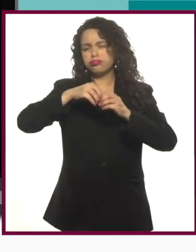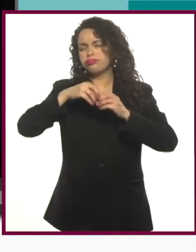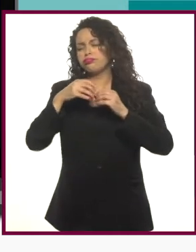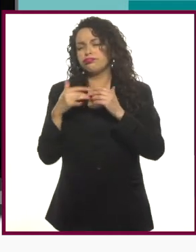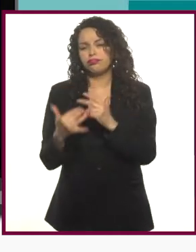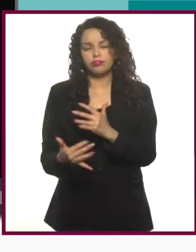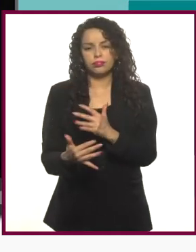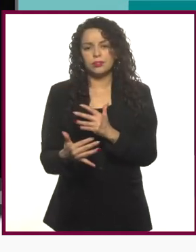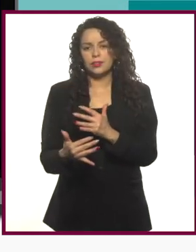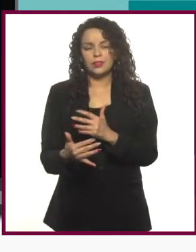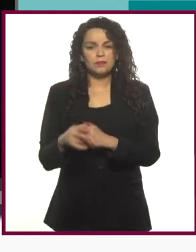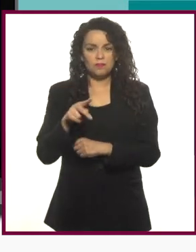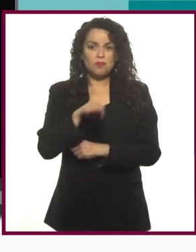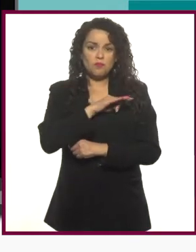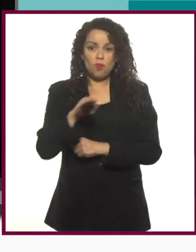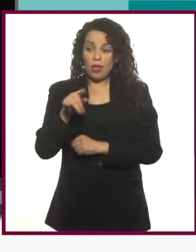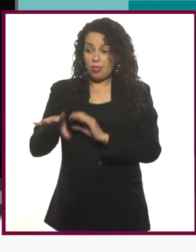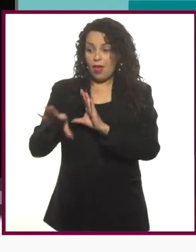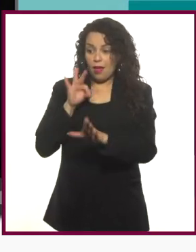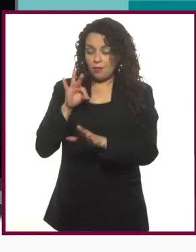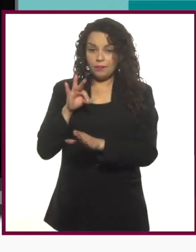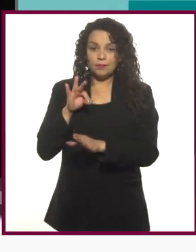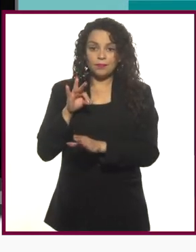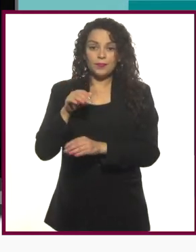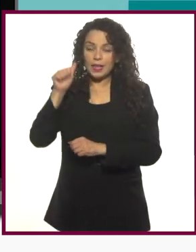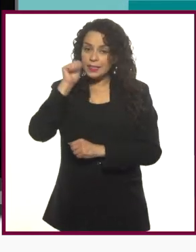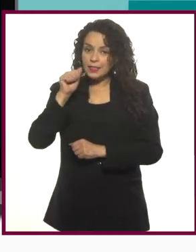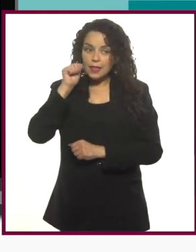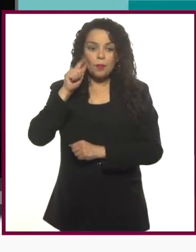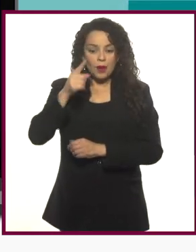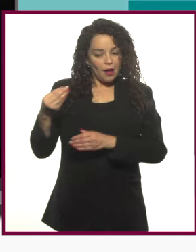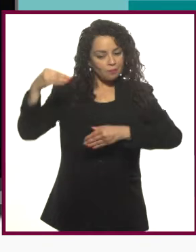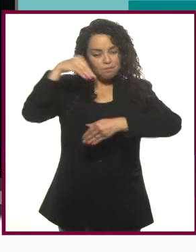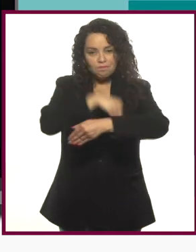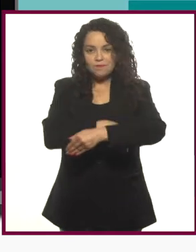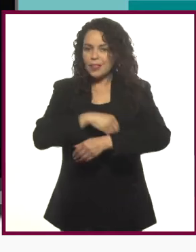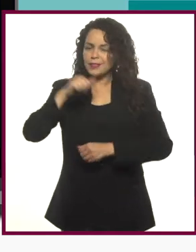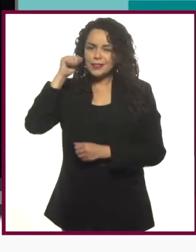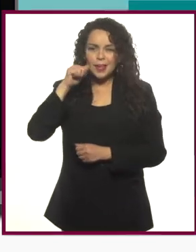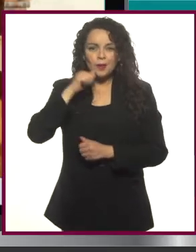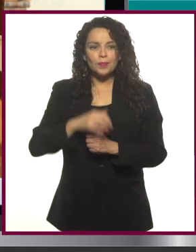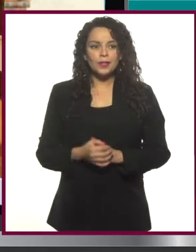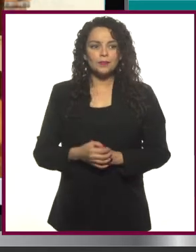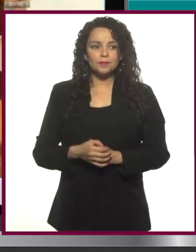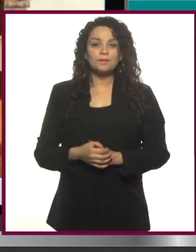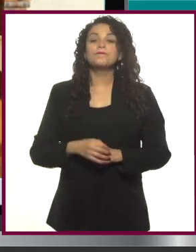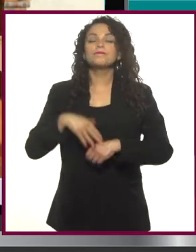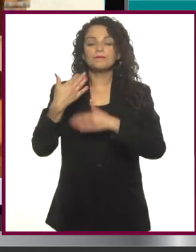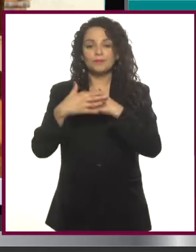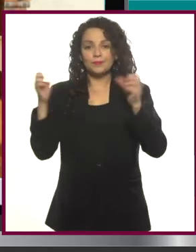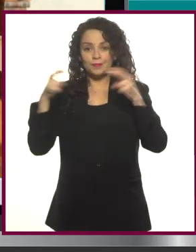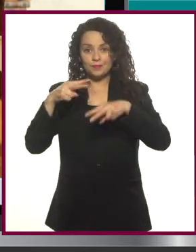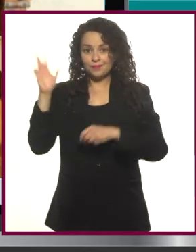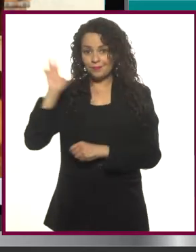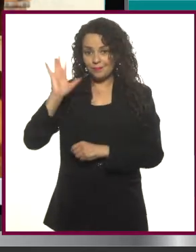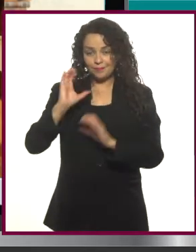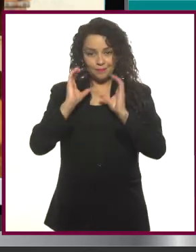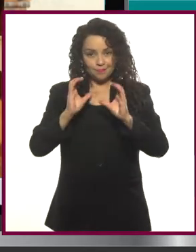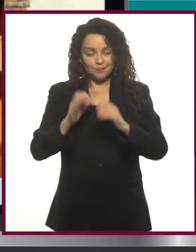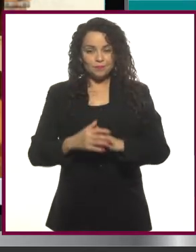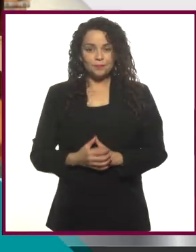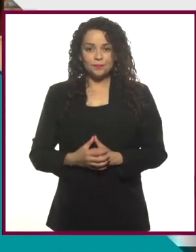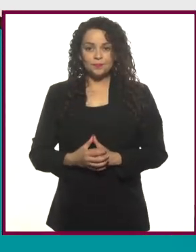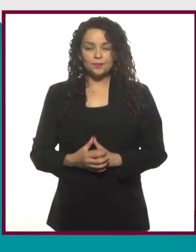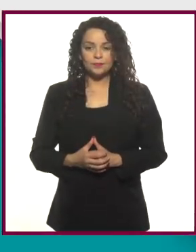aforismos, etcétera, pues que se la consigan y que la carguen siempre donde vayan. Nos vemos, cuídate.